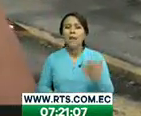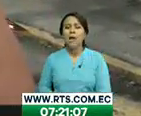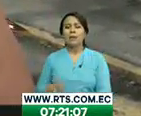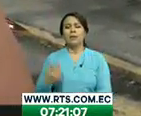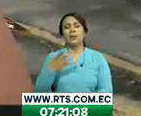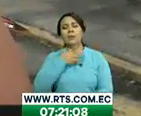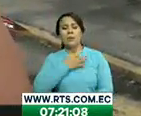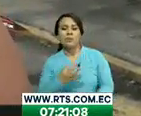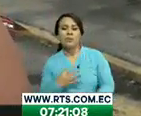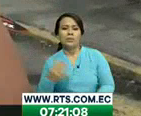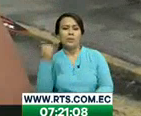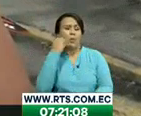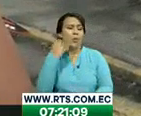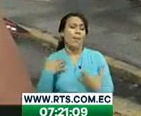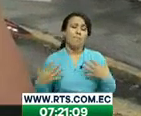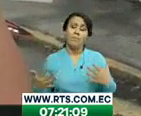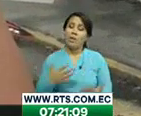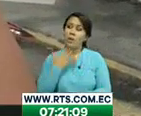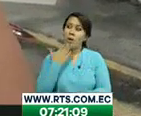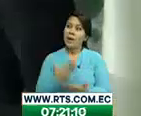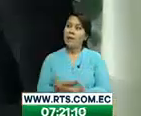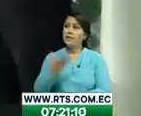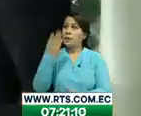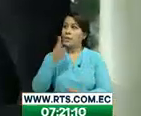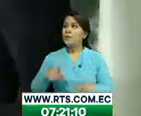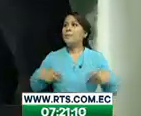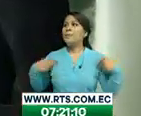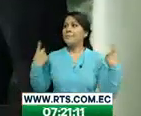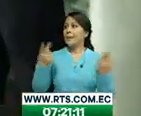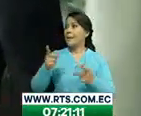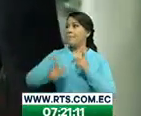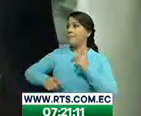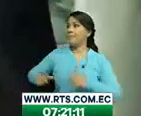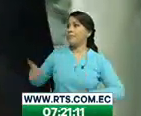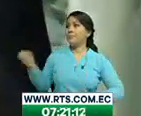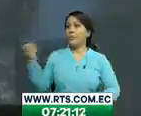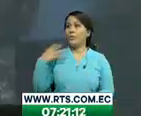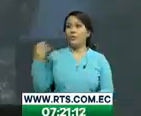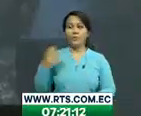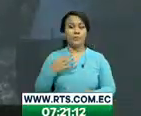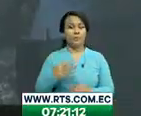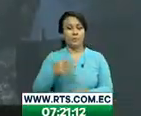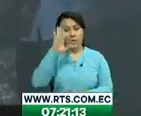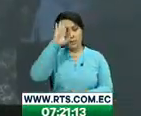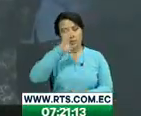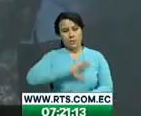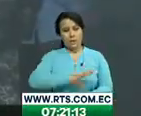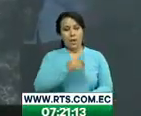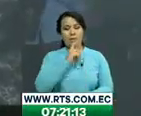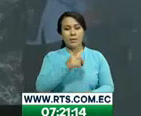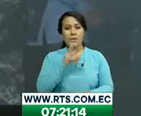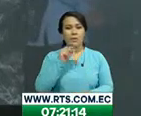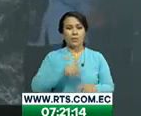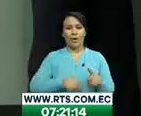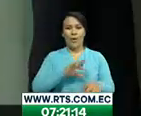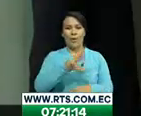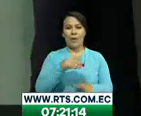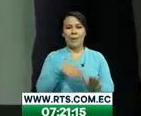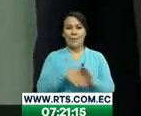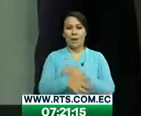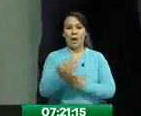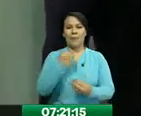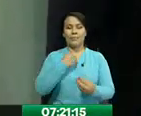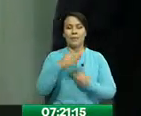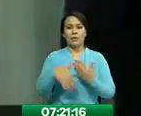¿no? Pero gracias a Dios están bien. Según confirmó la policía, tras el frustrado atraco al banco, los delincuentes procedieron